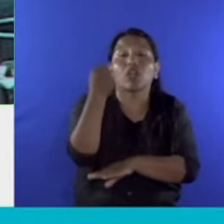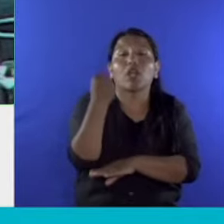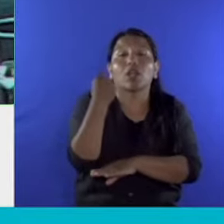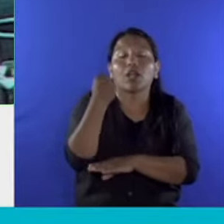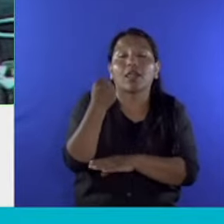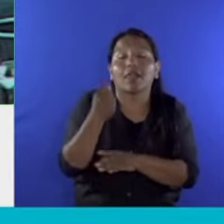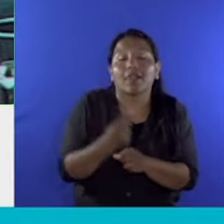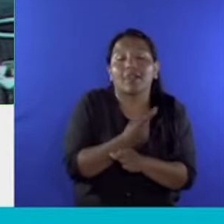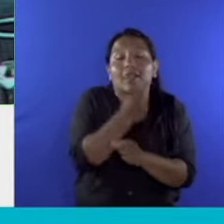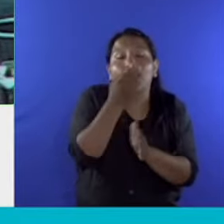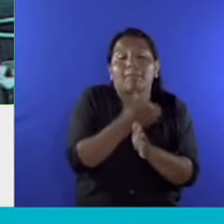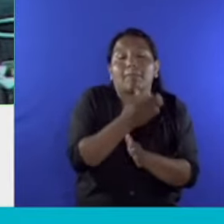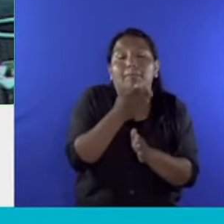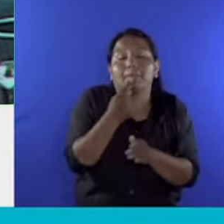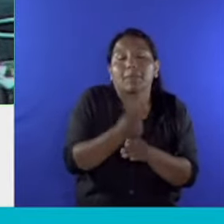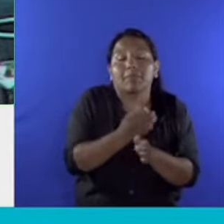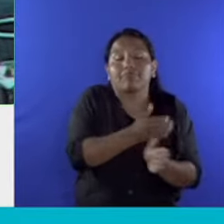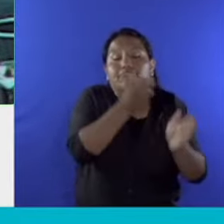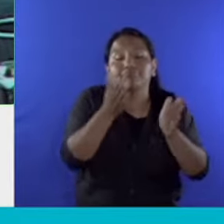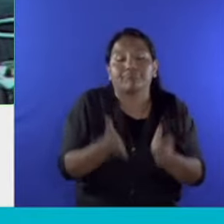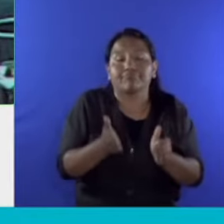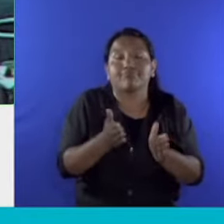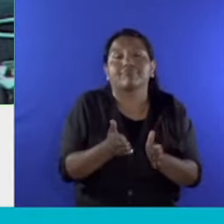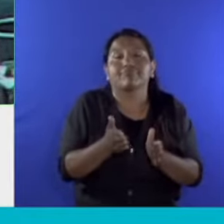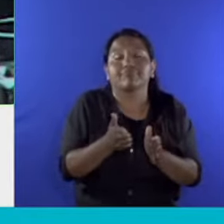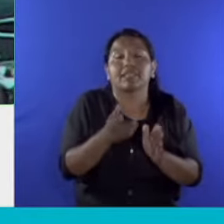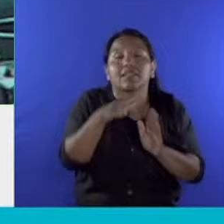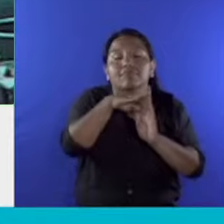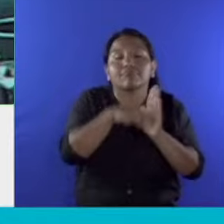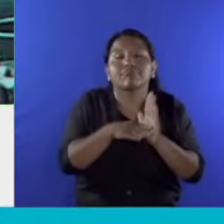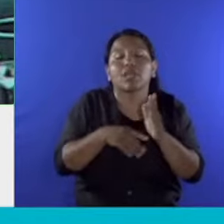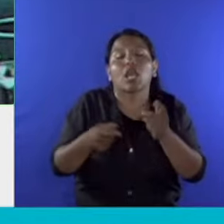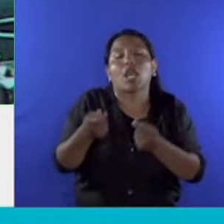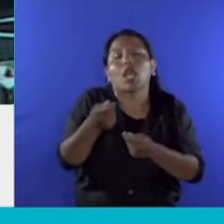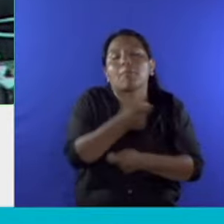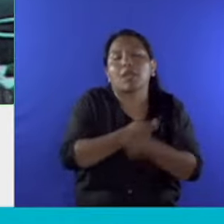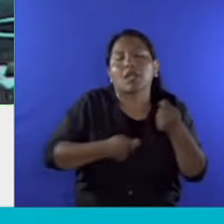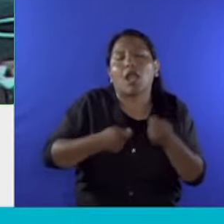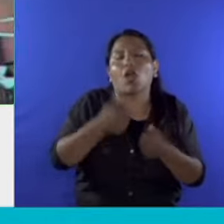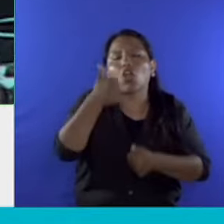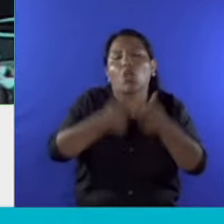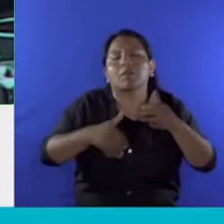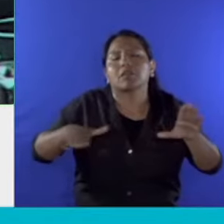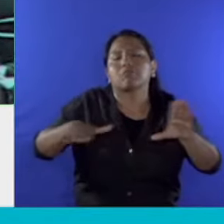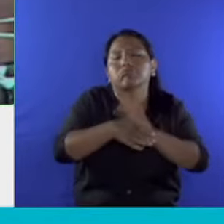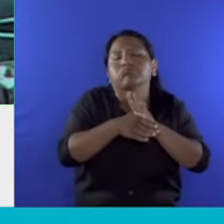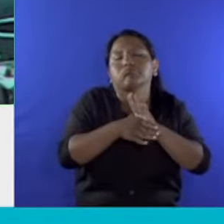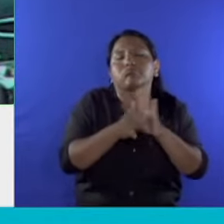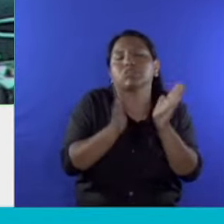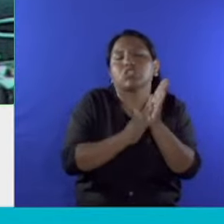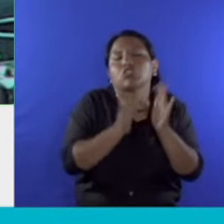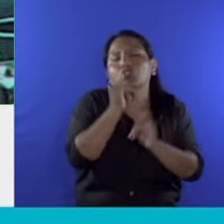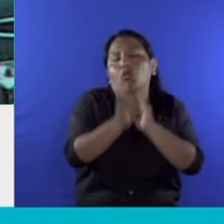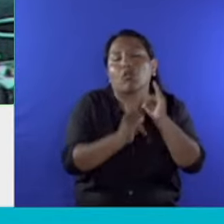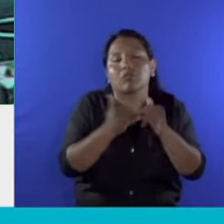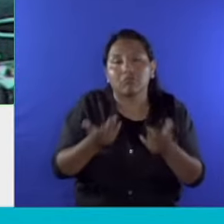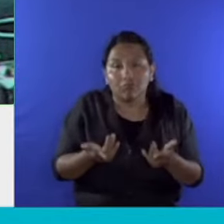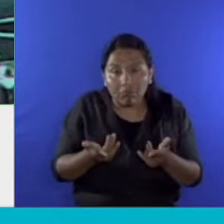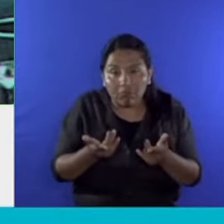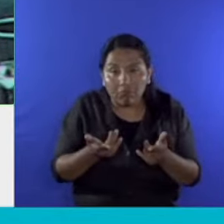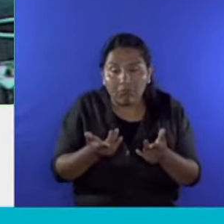primera parte de la primera materia, que son esas nociones elementales, el mercado de competencia perfecta, modelo teórico. ¿Hay